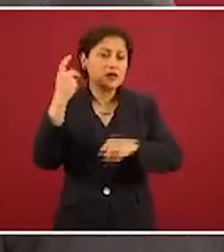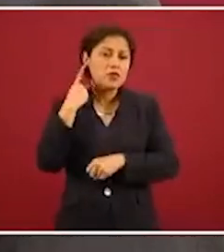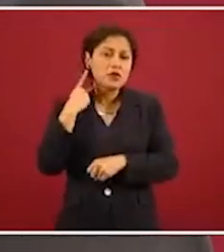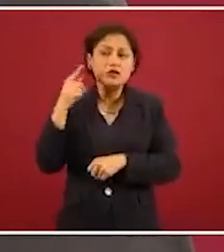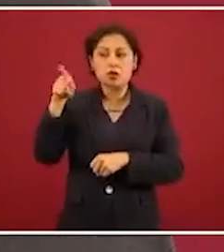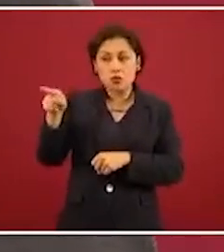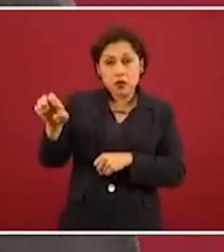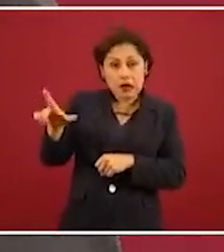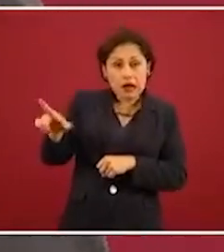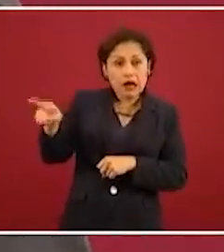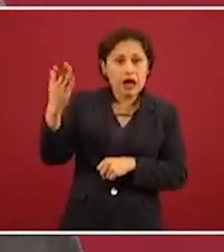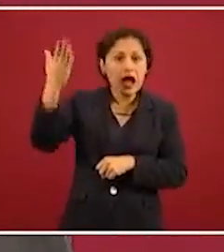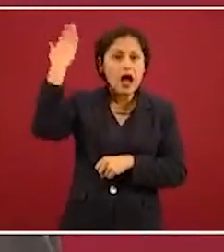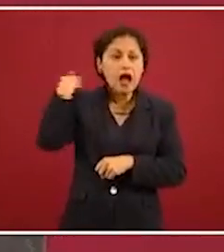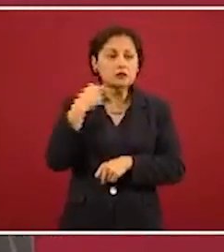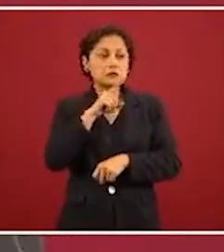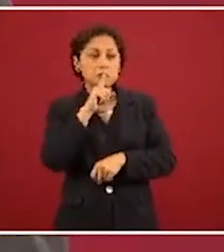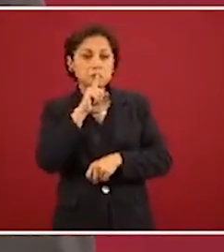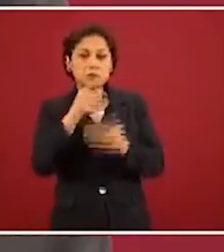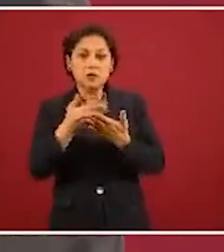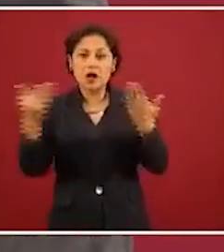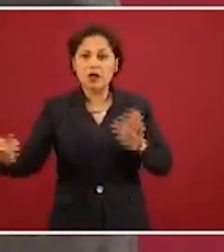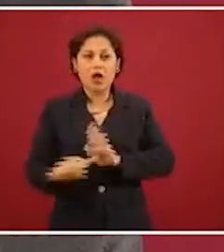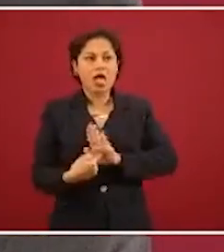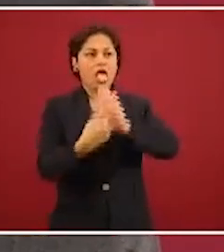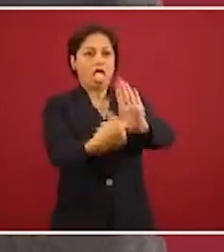prudencia. Pero bueno,